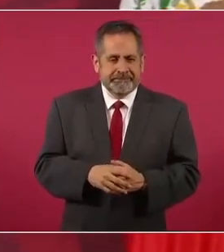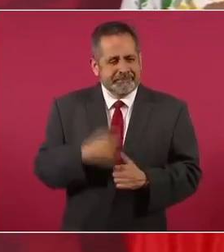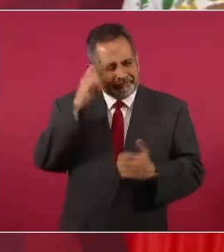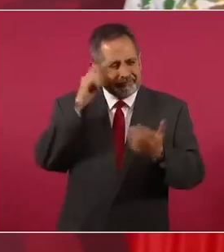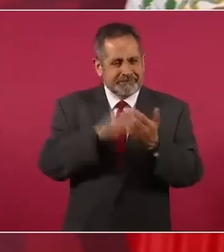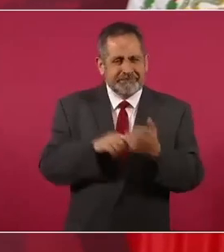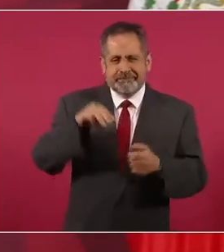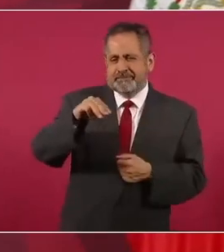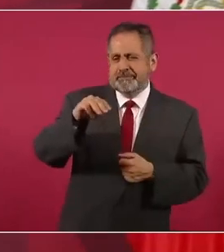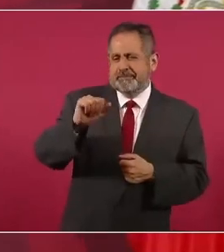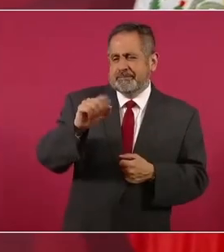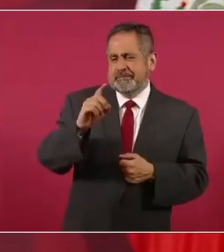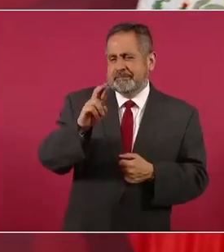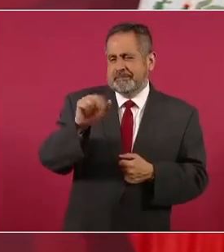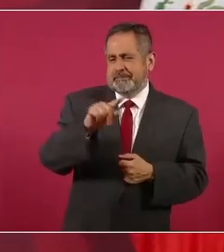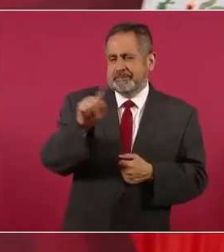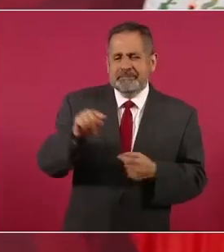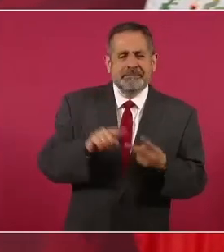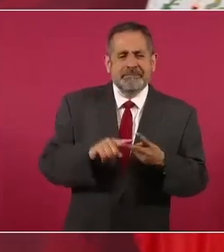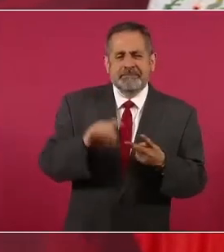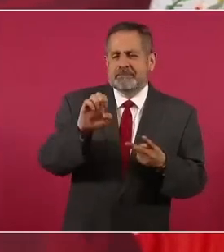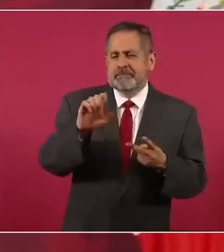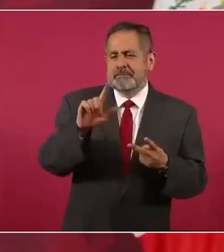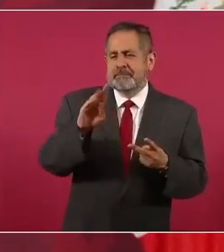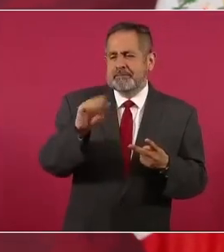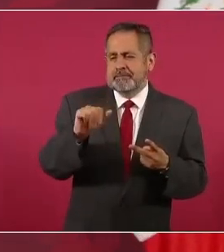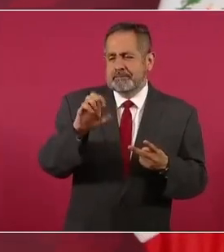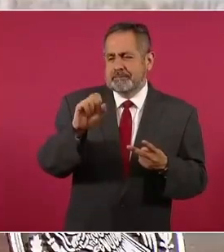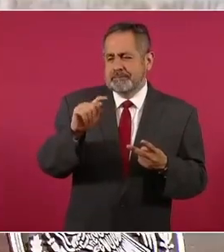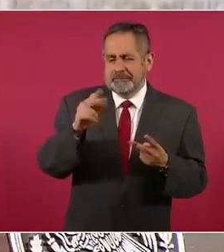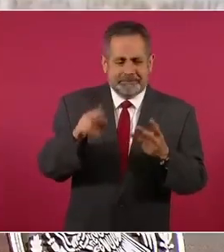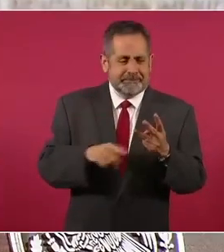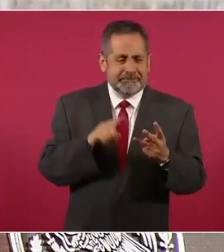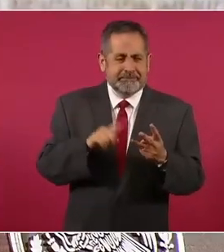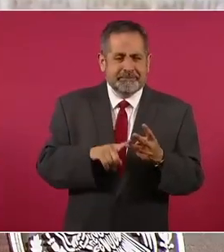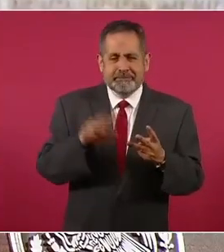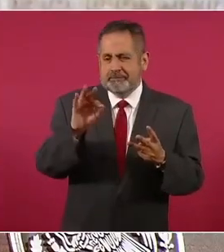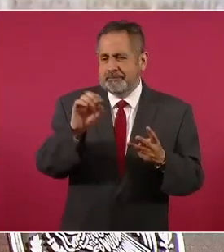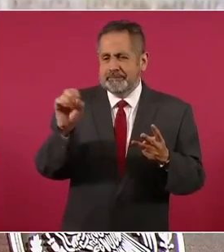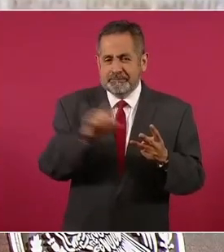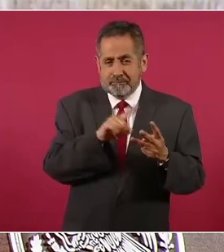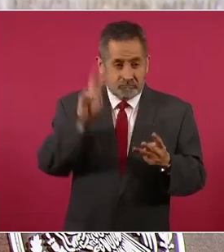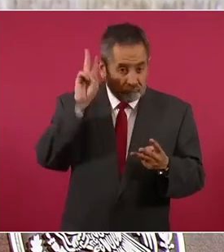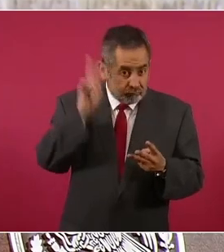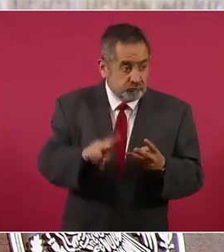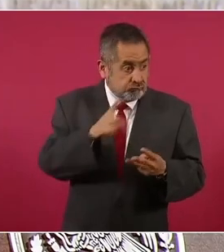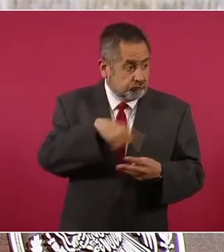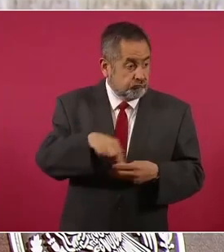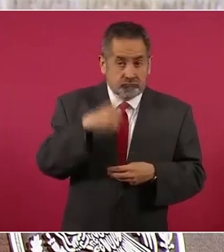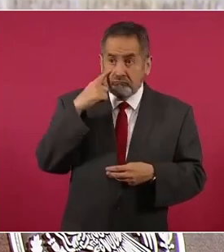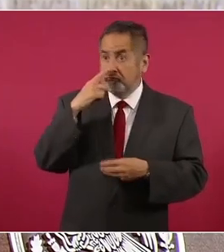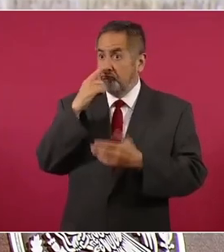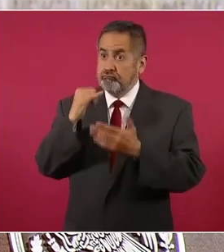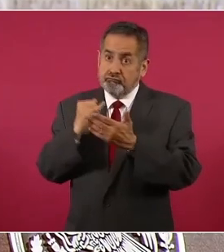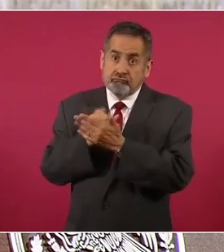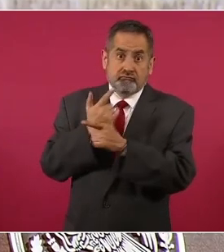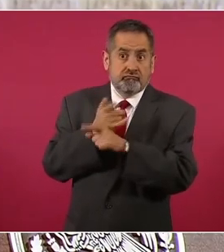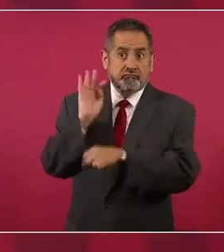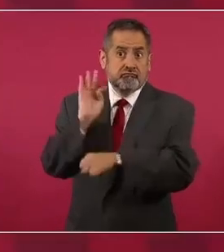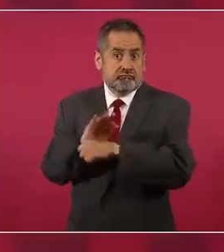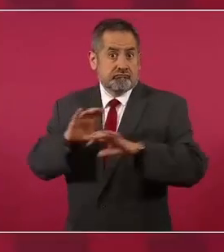Madrazo y el Elbester y Fox sean demócratas, ¿no?